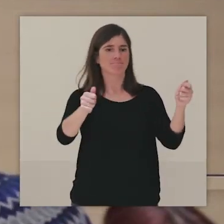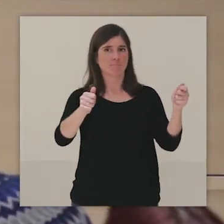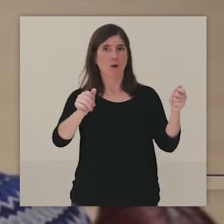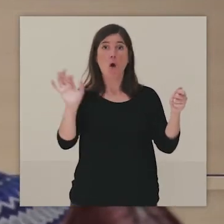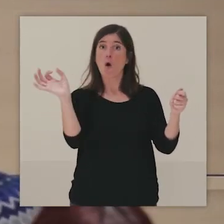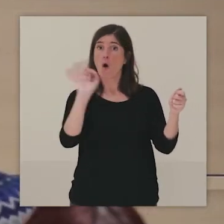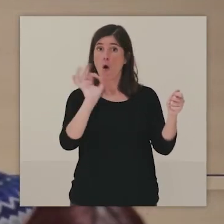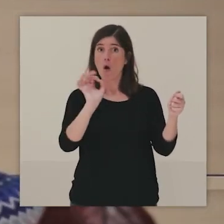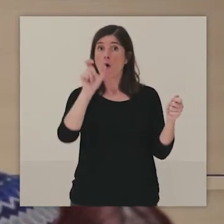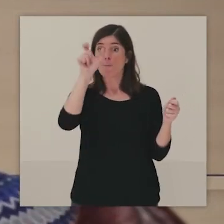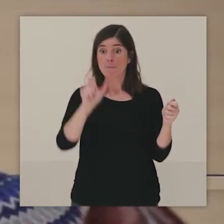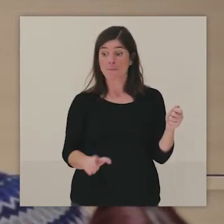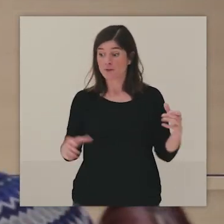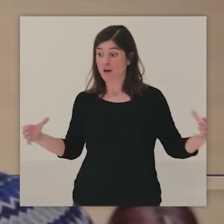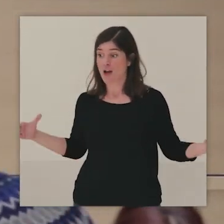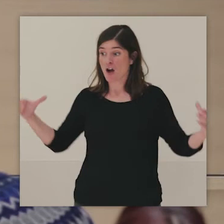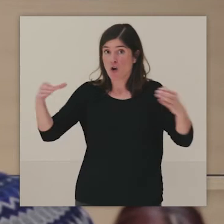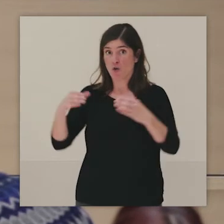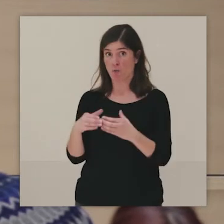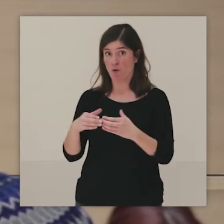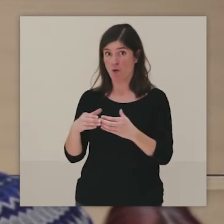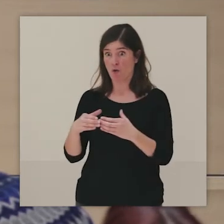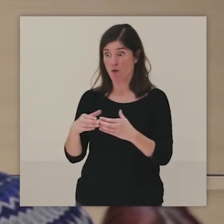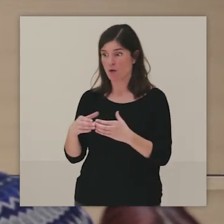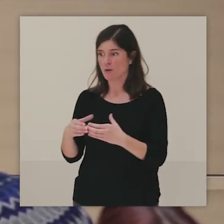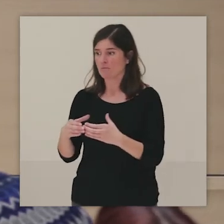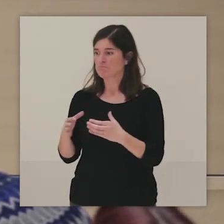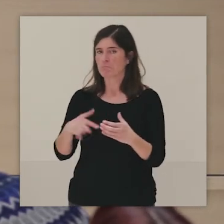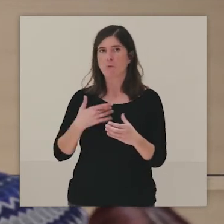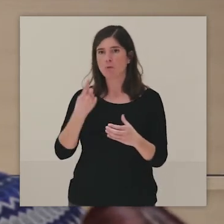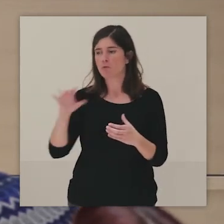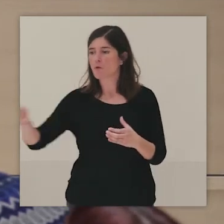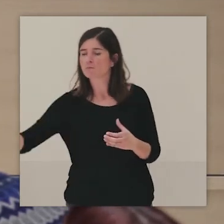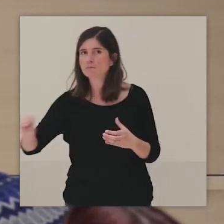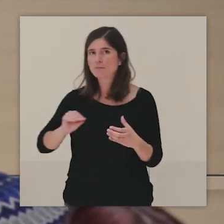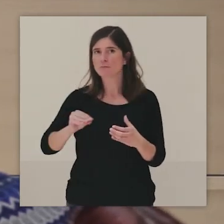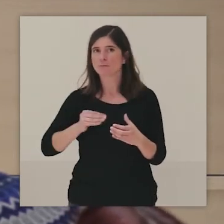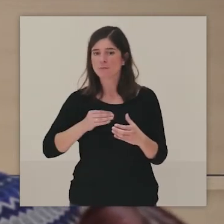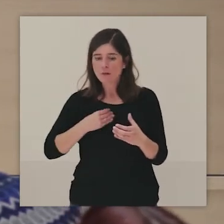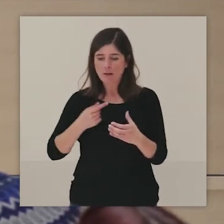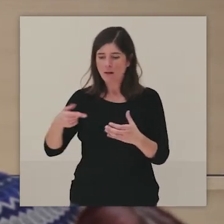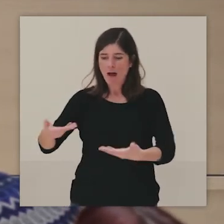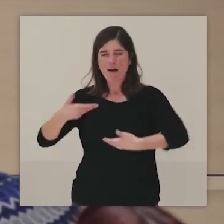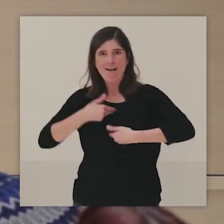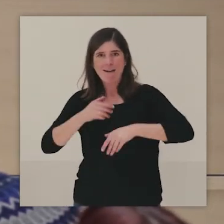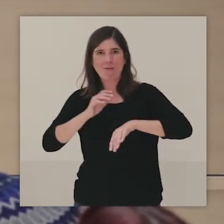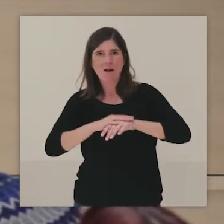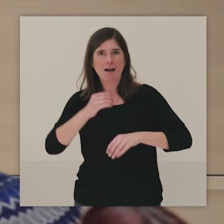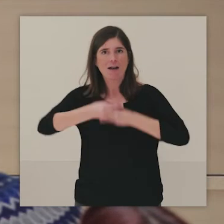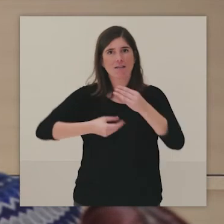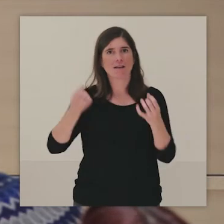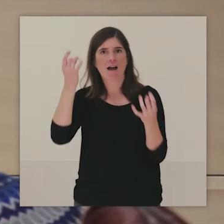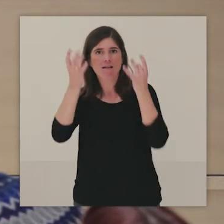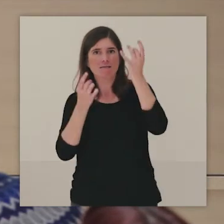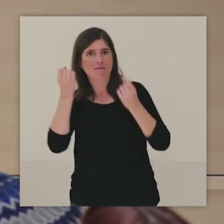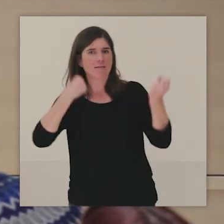va a dinamizar ese grupo ya tiene un punto de arranque para generar determinadas dinámicas e interacciones, determinadas actividades, o que el propio